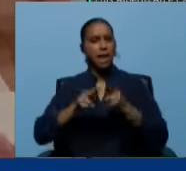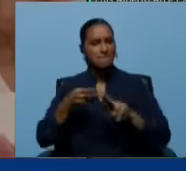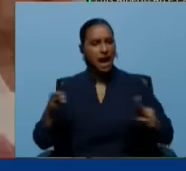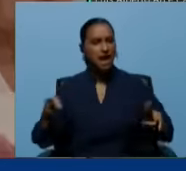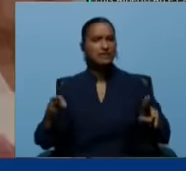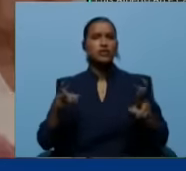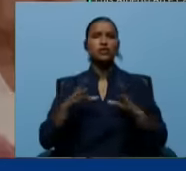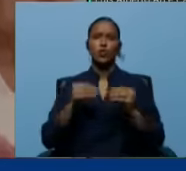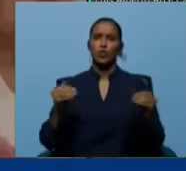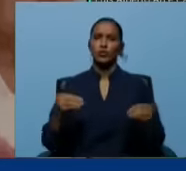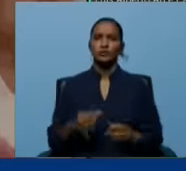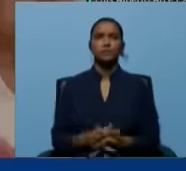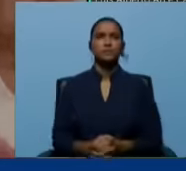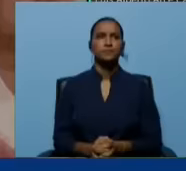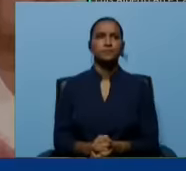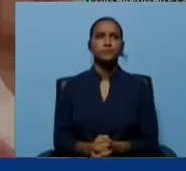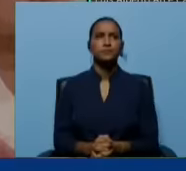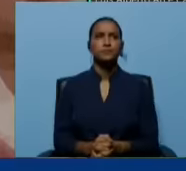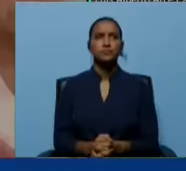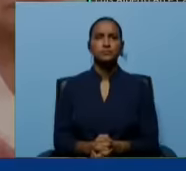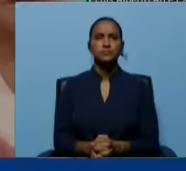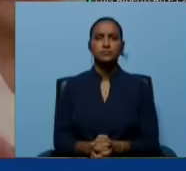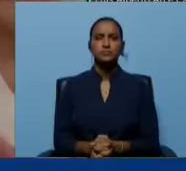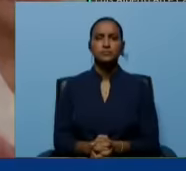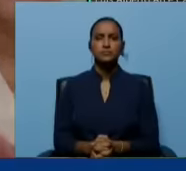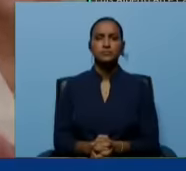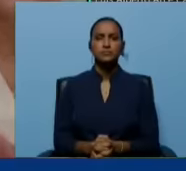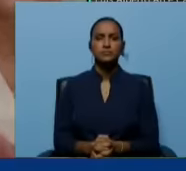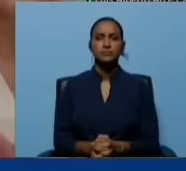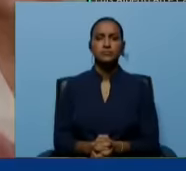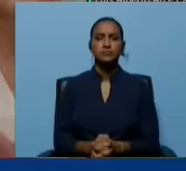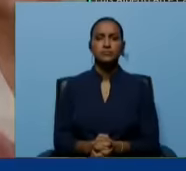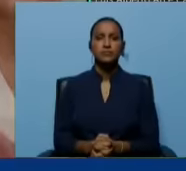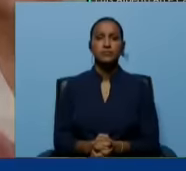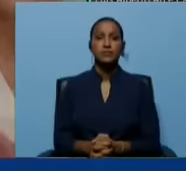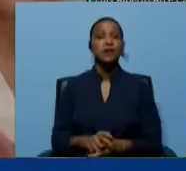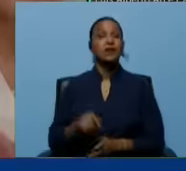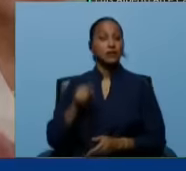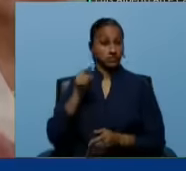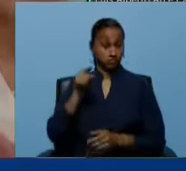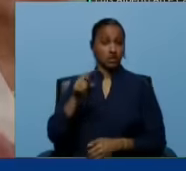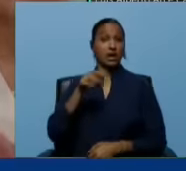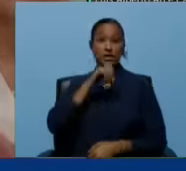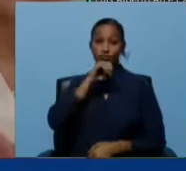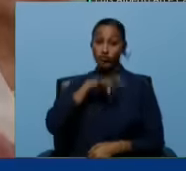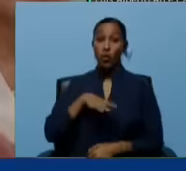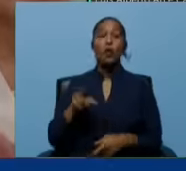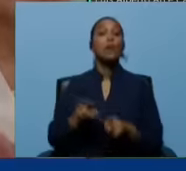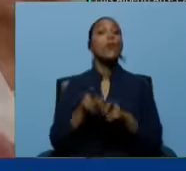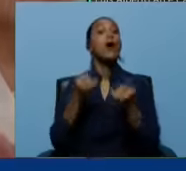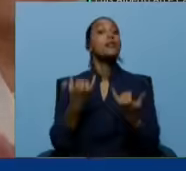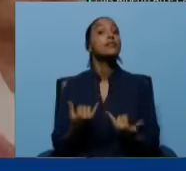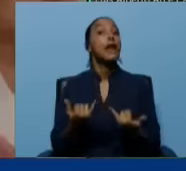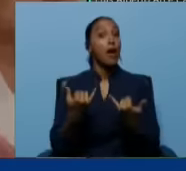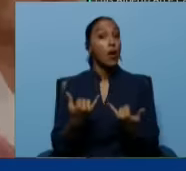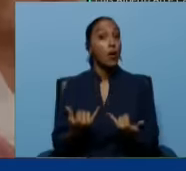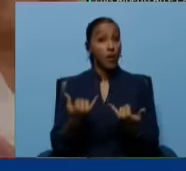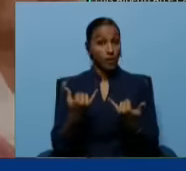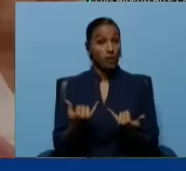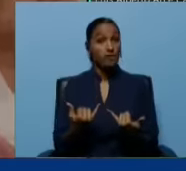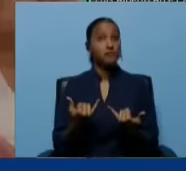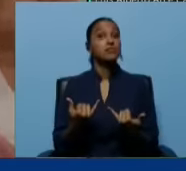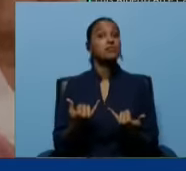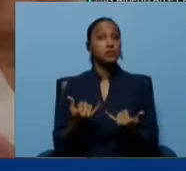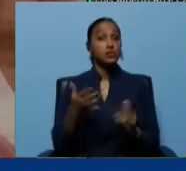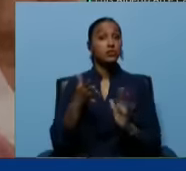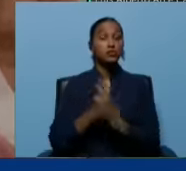regionales. En aquel momento, al igual que ahora, se imponía la necesidad de reforzar